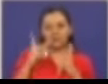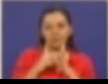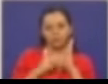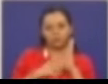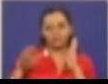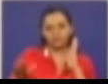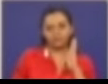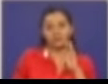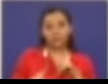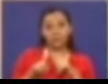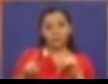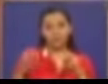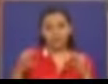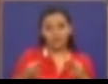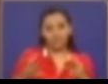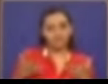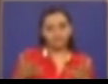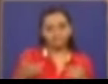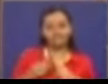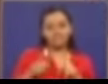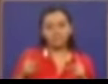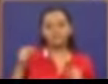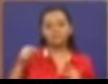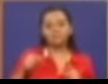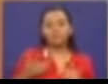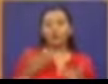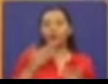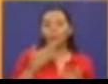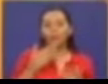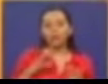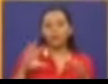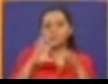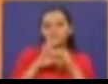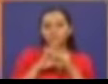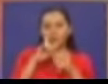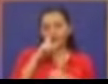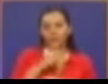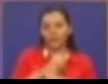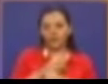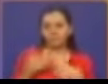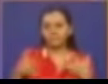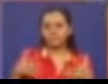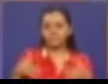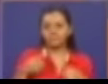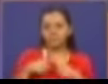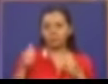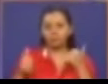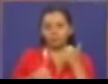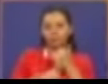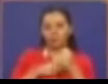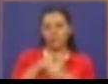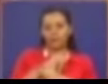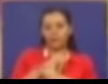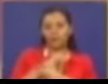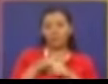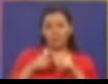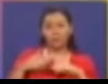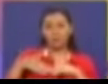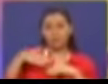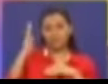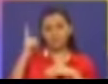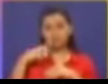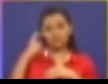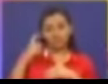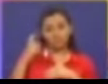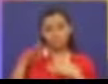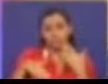informalidad. La informalidad normalmente está relacionada con el empleo inadecuado y el subempleo. Entonces, esto es uno de los grandes desafíos del